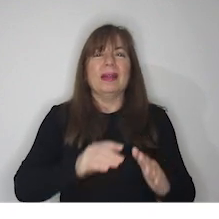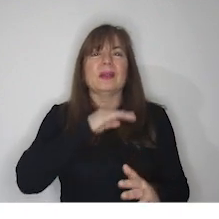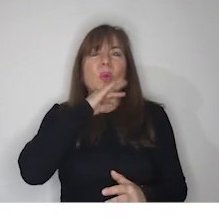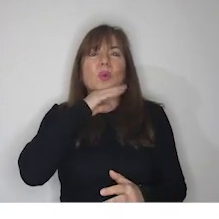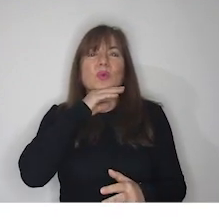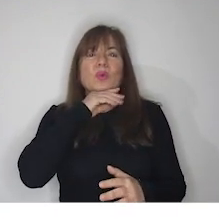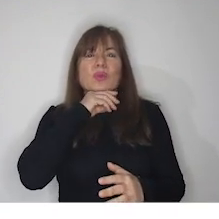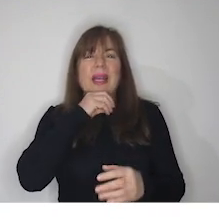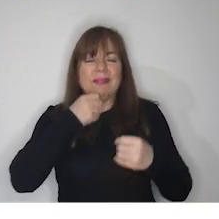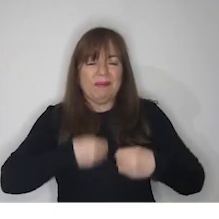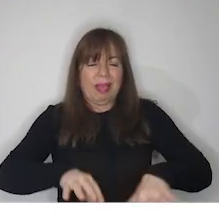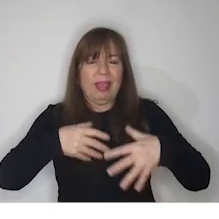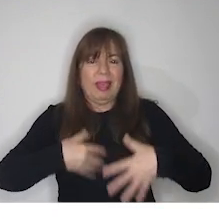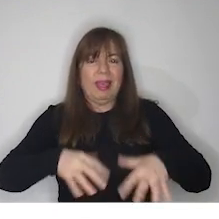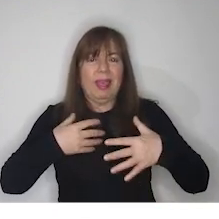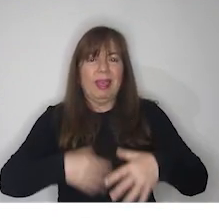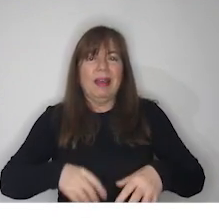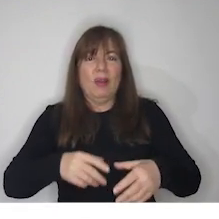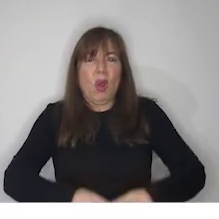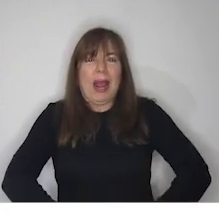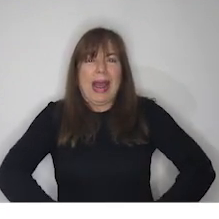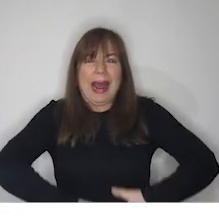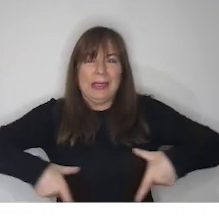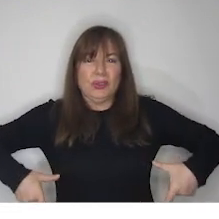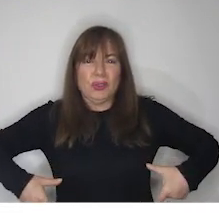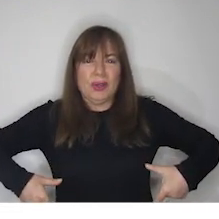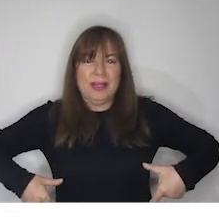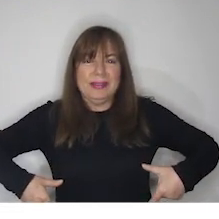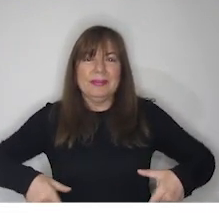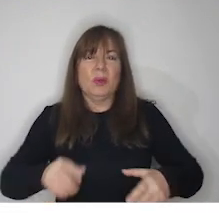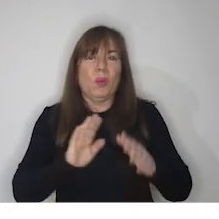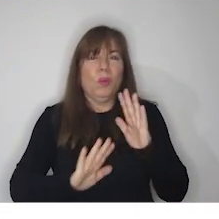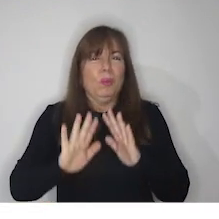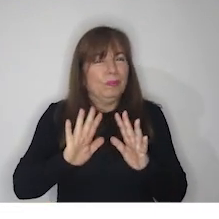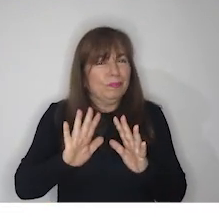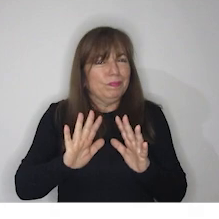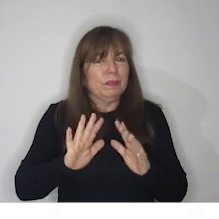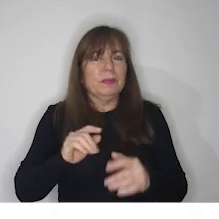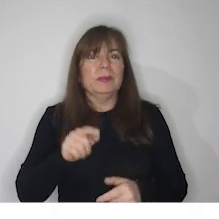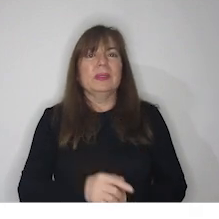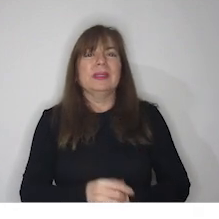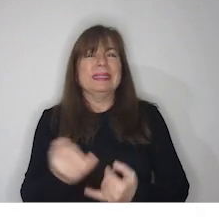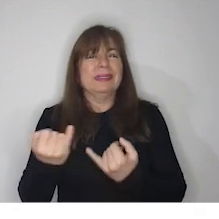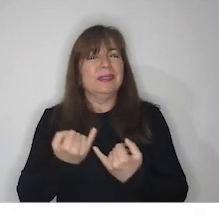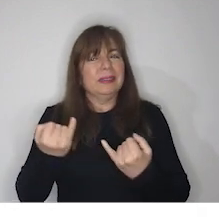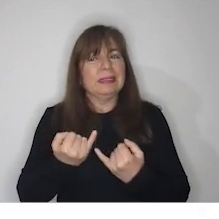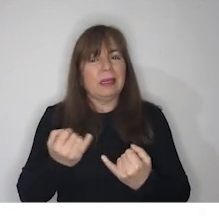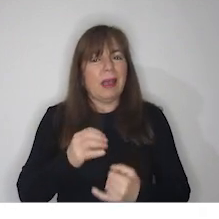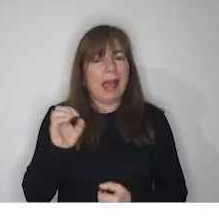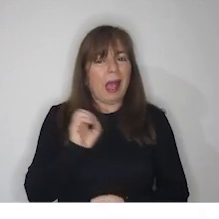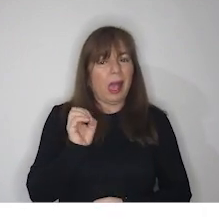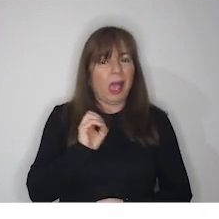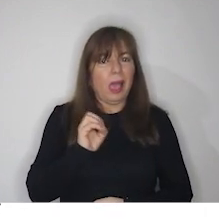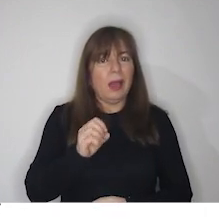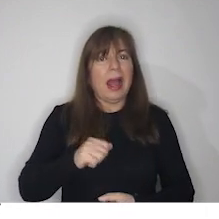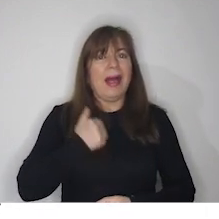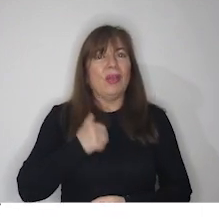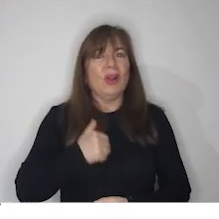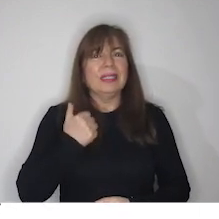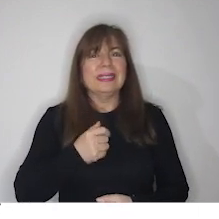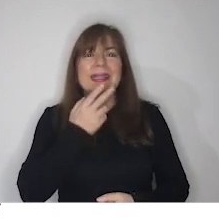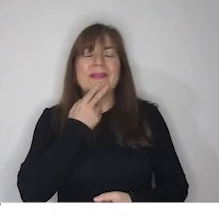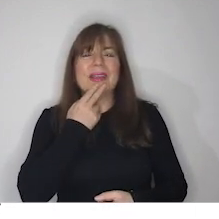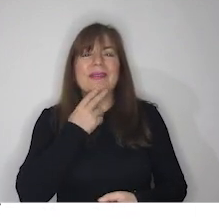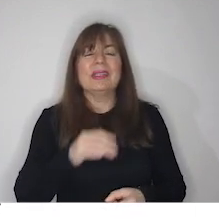la ropa interior, etc. Sin embargo, existe mucha desinformación y muchas adolescentes que viven con